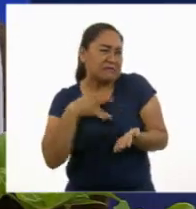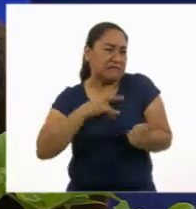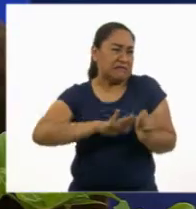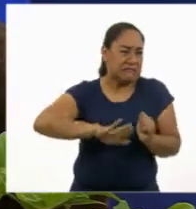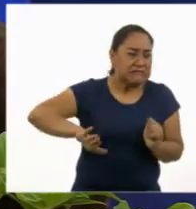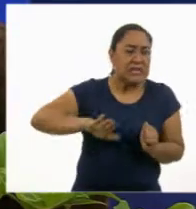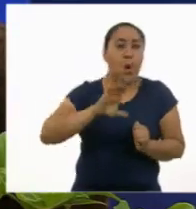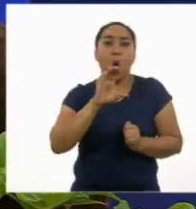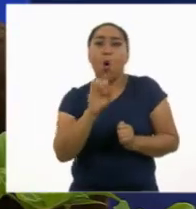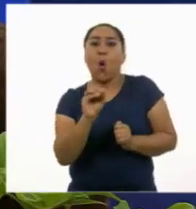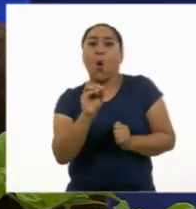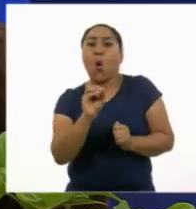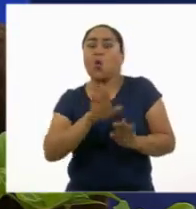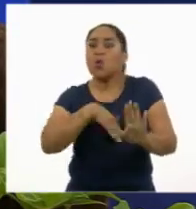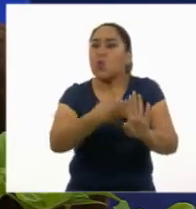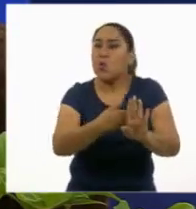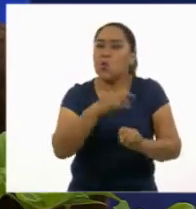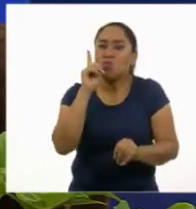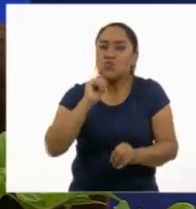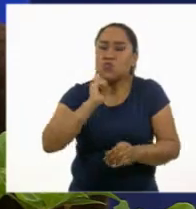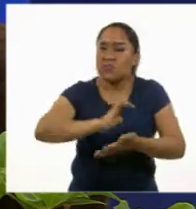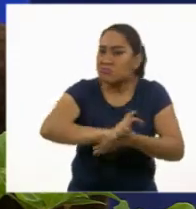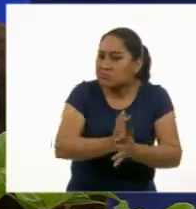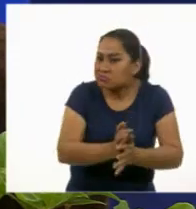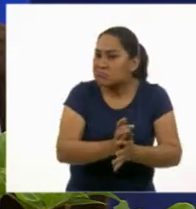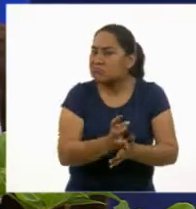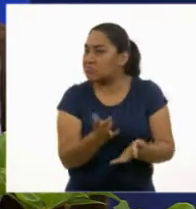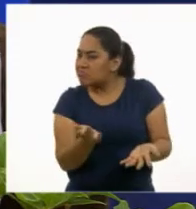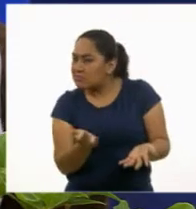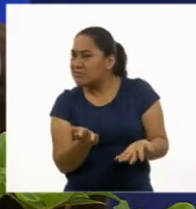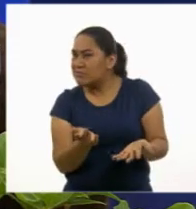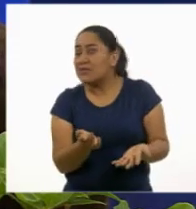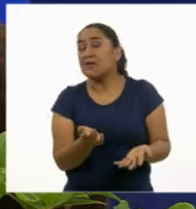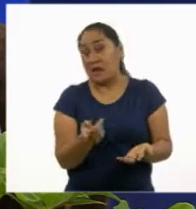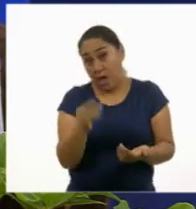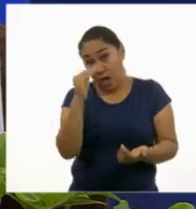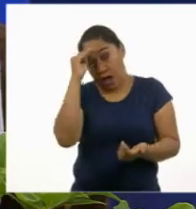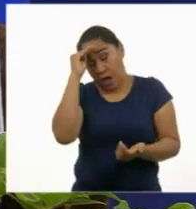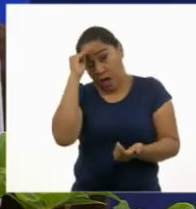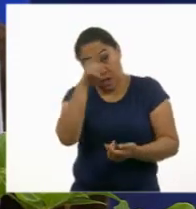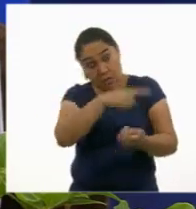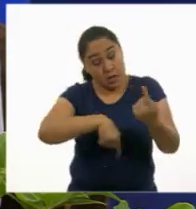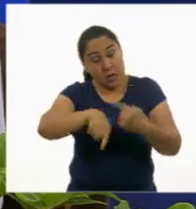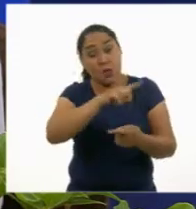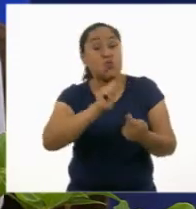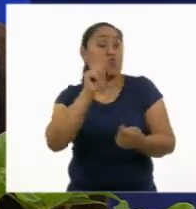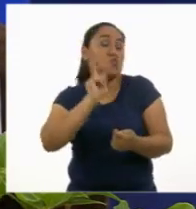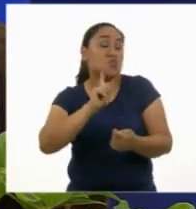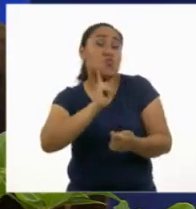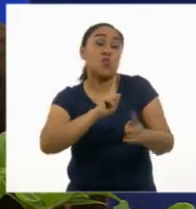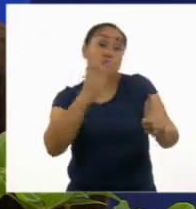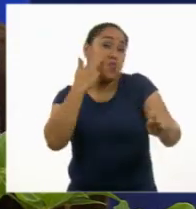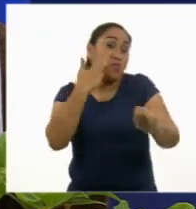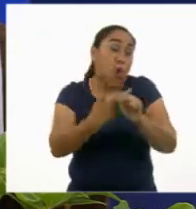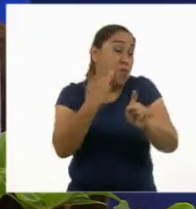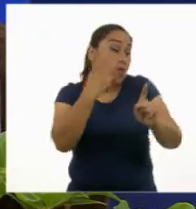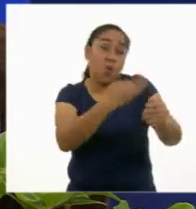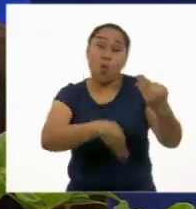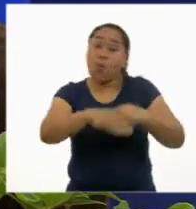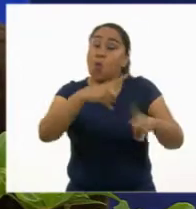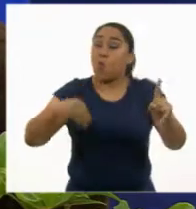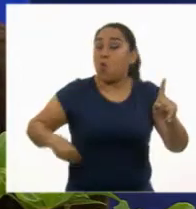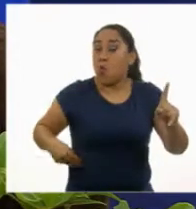hacia las mujeres, de quienes aún se cree que son responsables de todos los ataques que sufren por su manera de